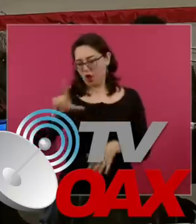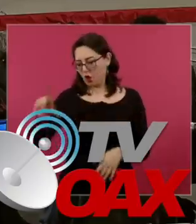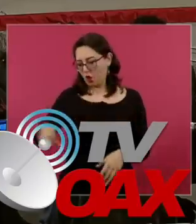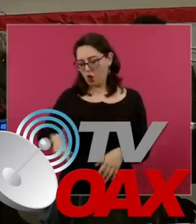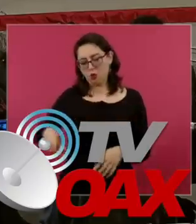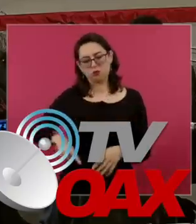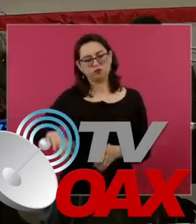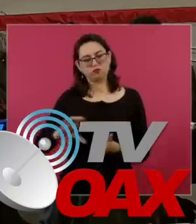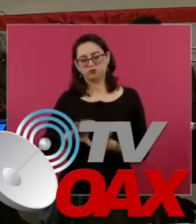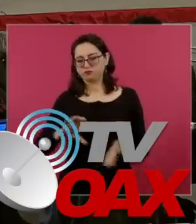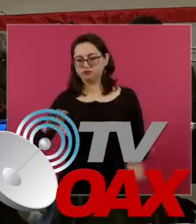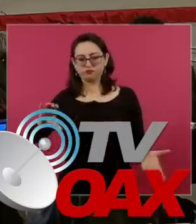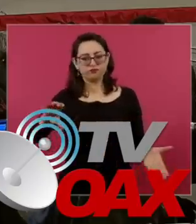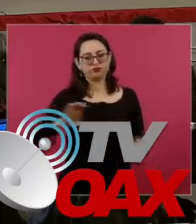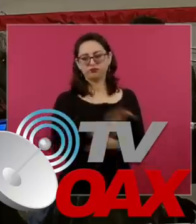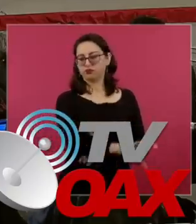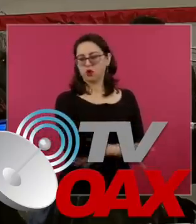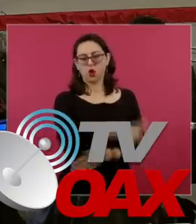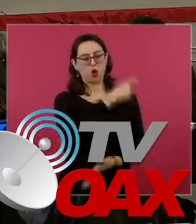¿5,000